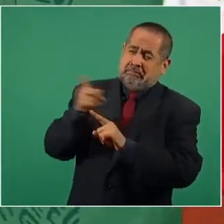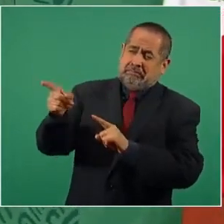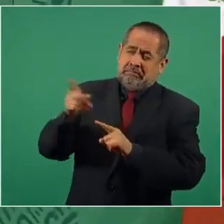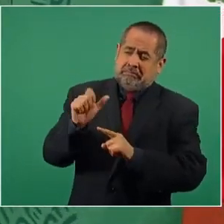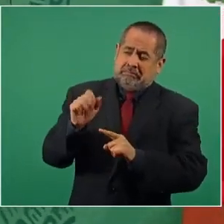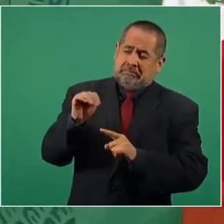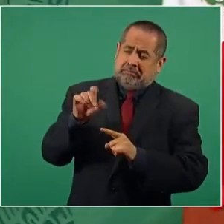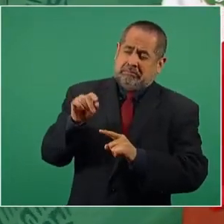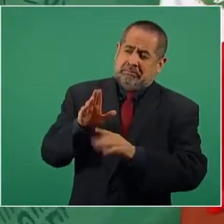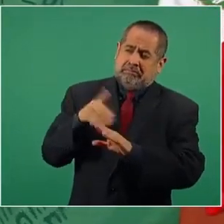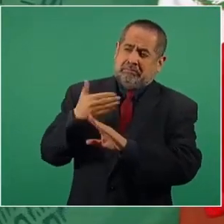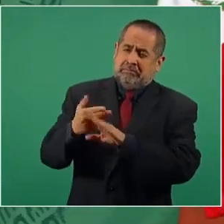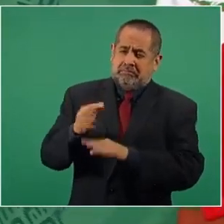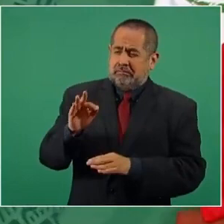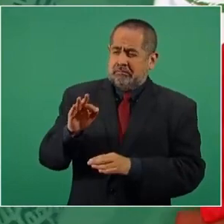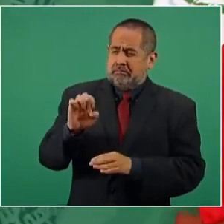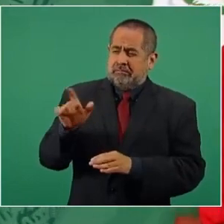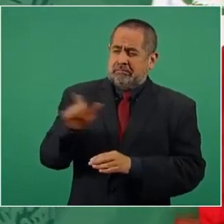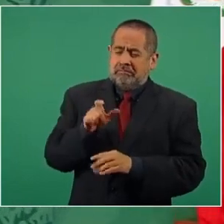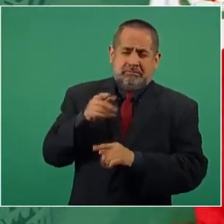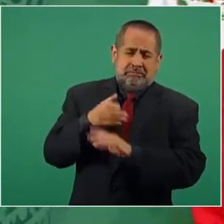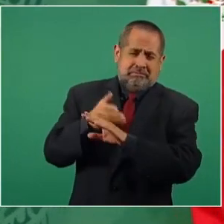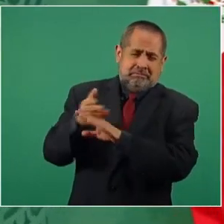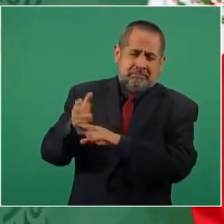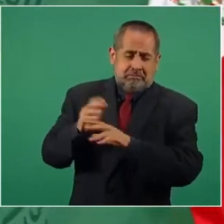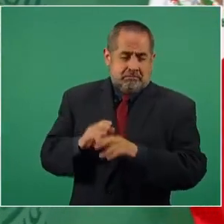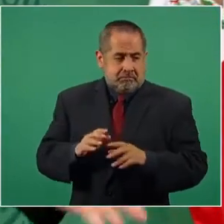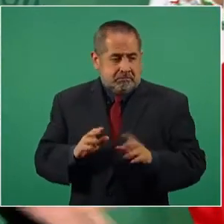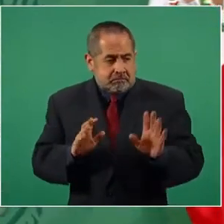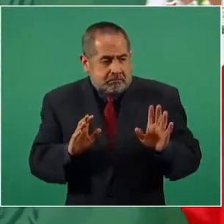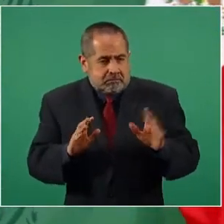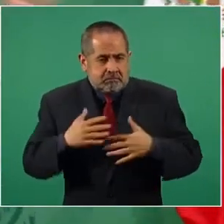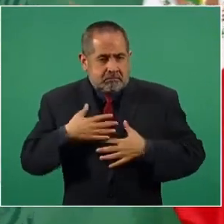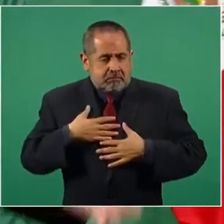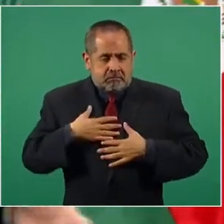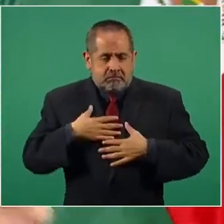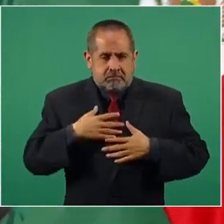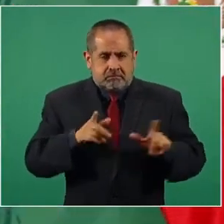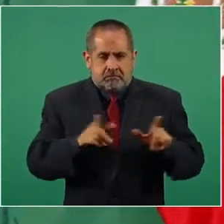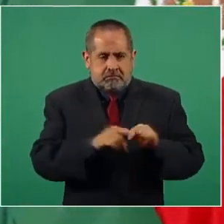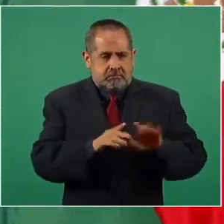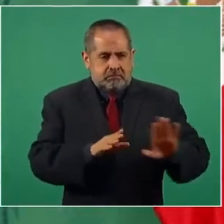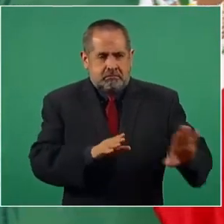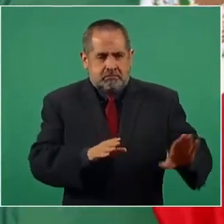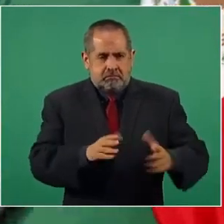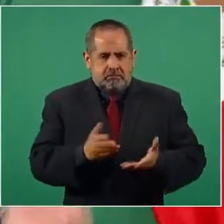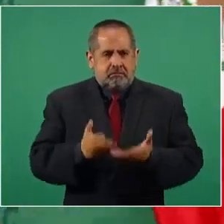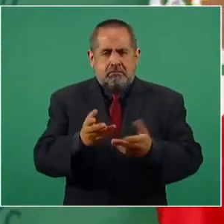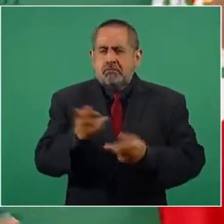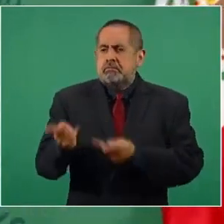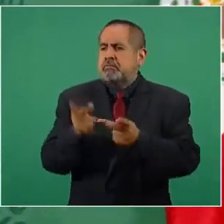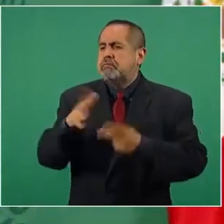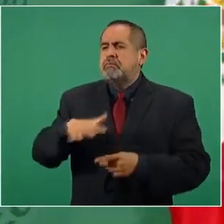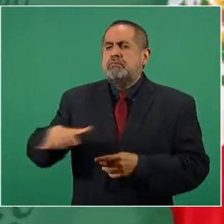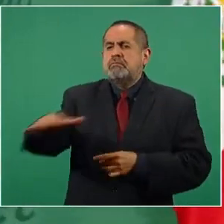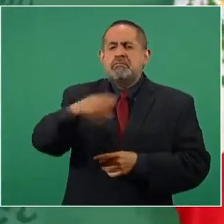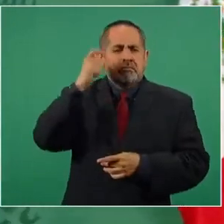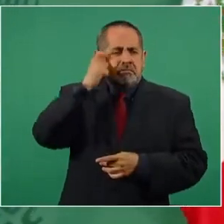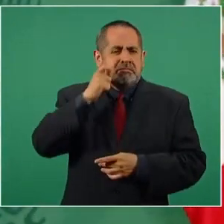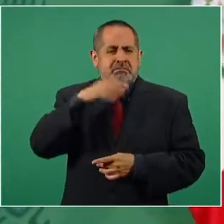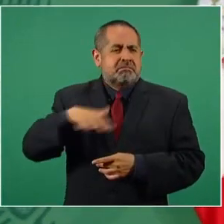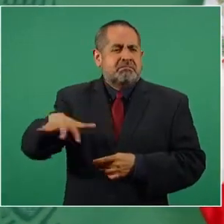de Félix Salgado Macedonio. Y yo lo que planteo es, a ver, hay que preguntarle al pueblo de